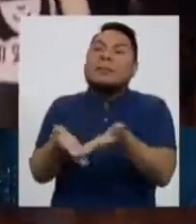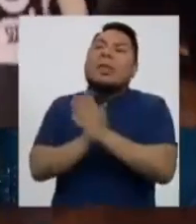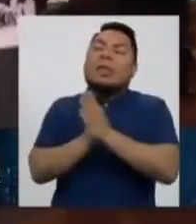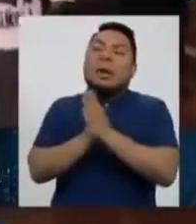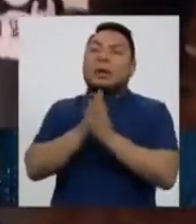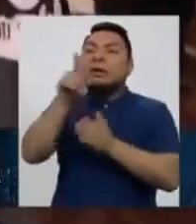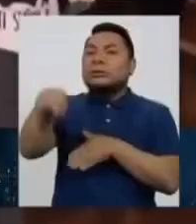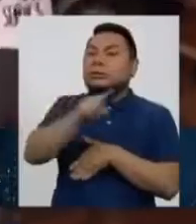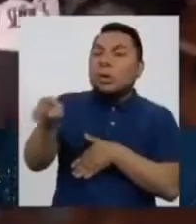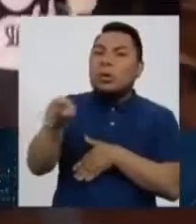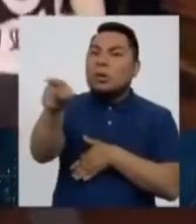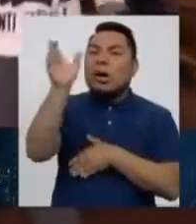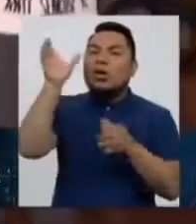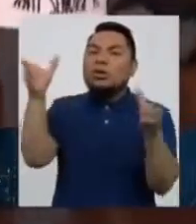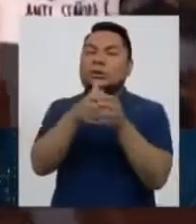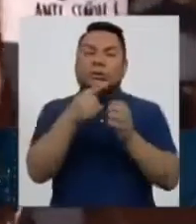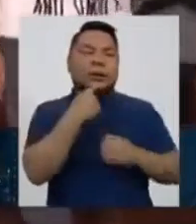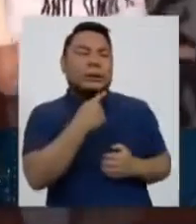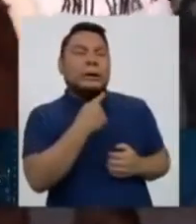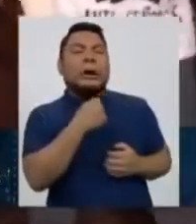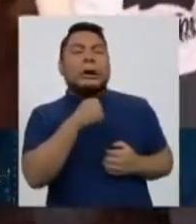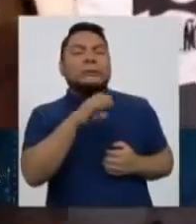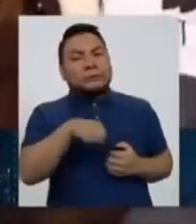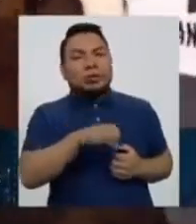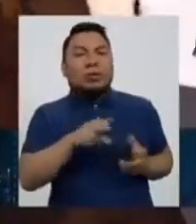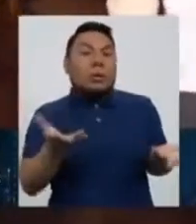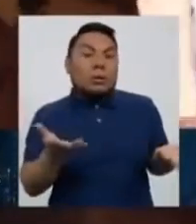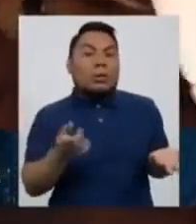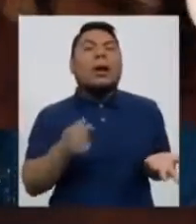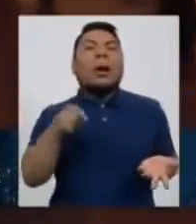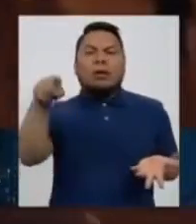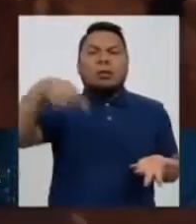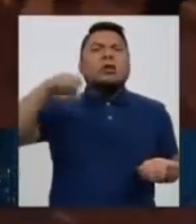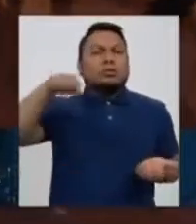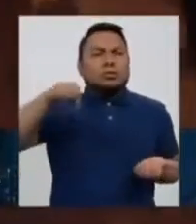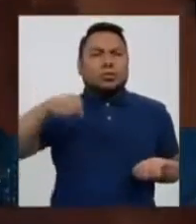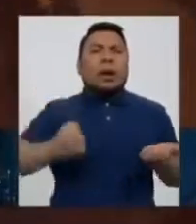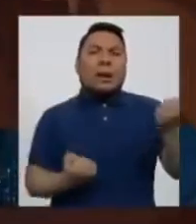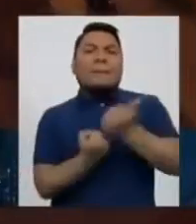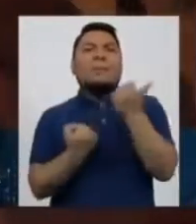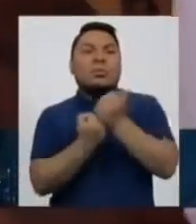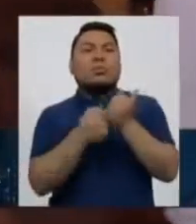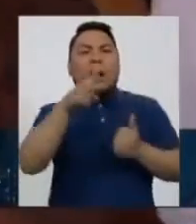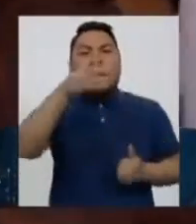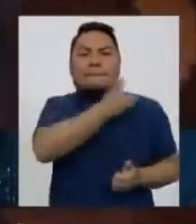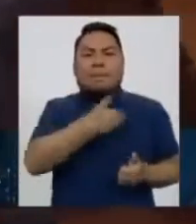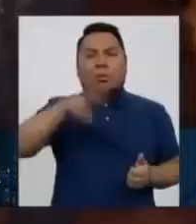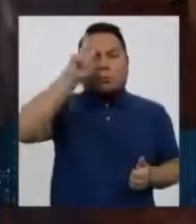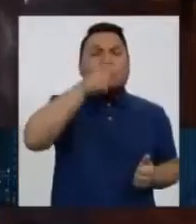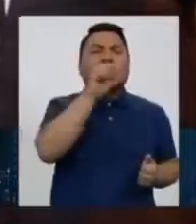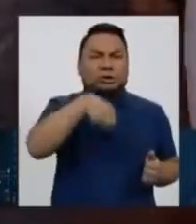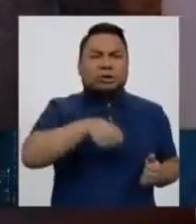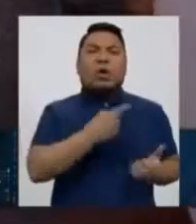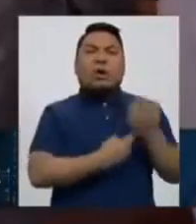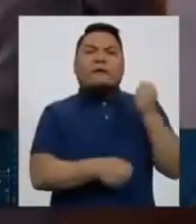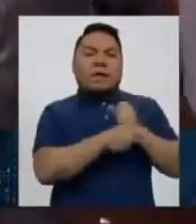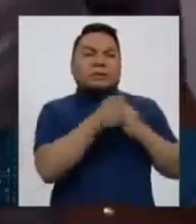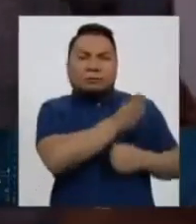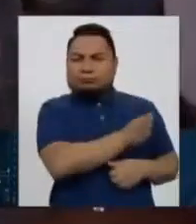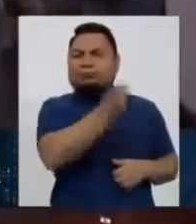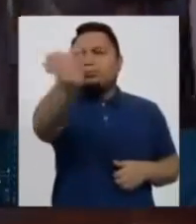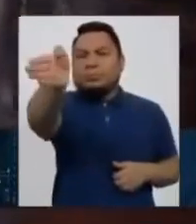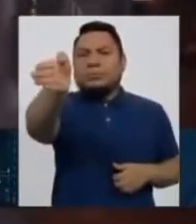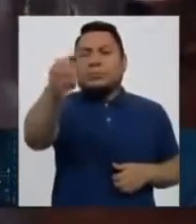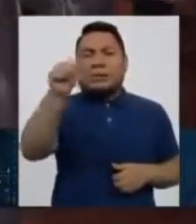Congreso de la República. Vamos a conversar con un dirigente de uno de los colectivos que ha llegado hasta